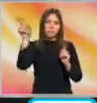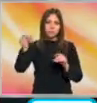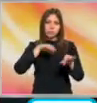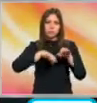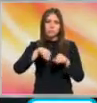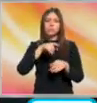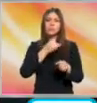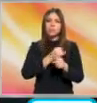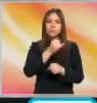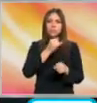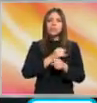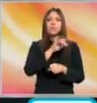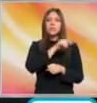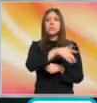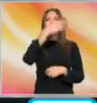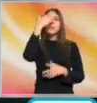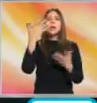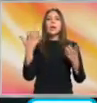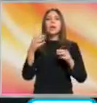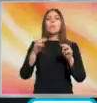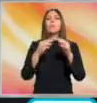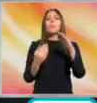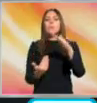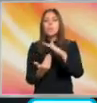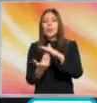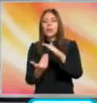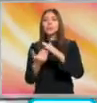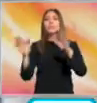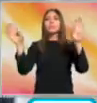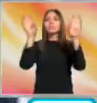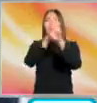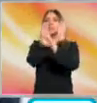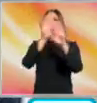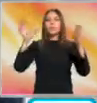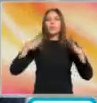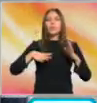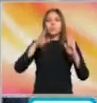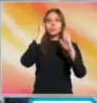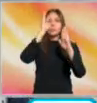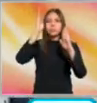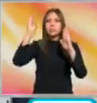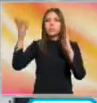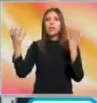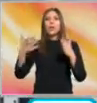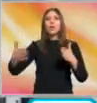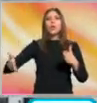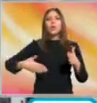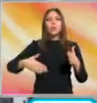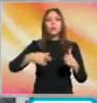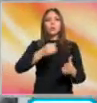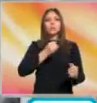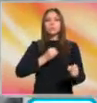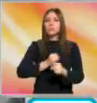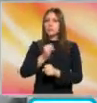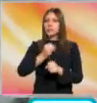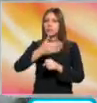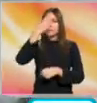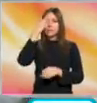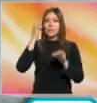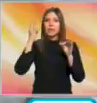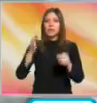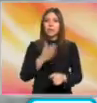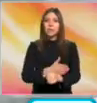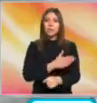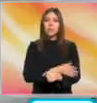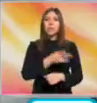es especialista en hacer muebles, mesas, closets, Ajá. hace cocinas integrales Pero a la de la cena. madera, y Sí, tan, pero tan.